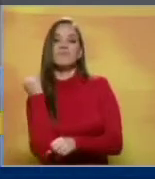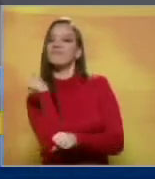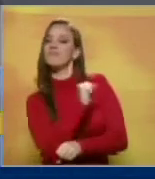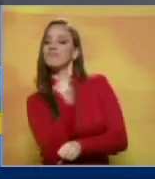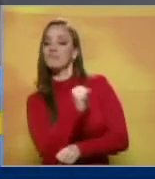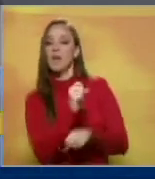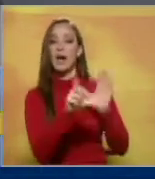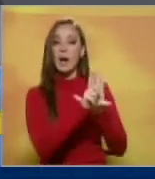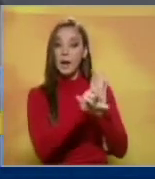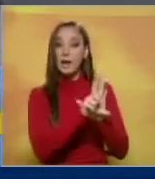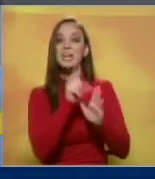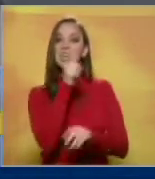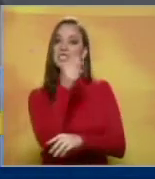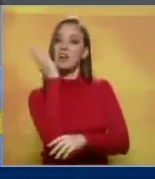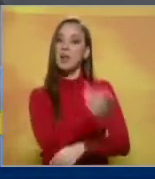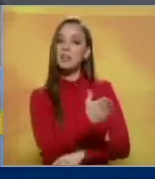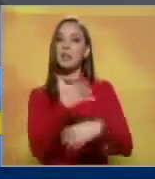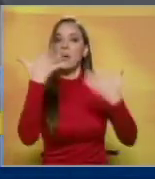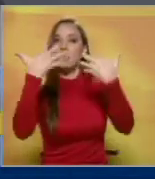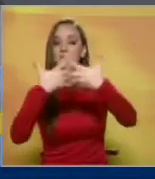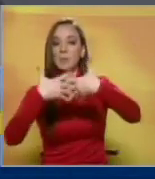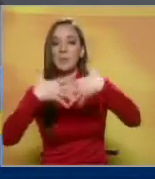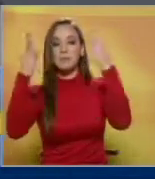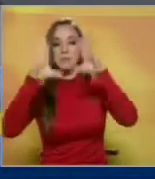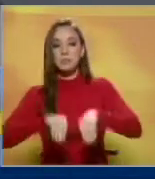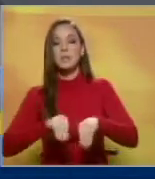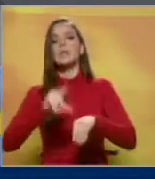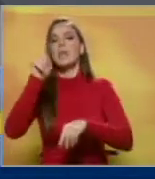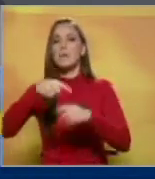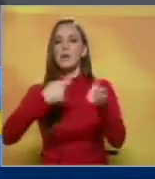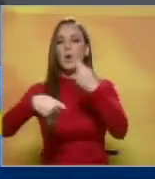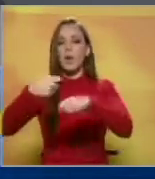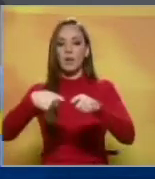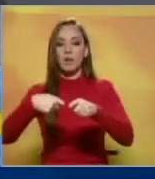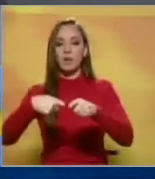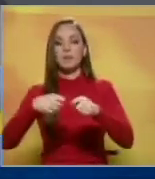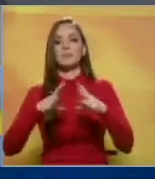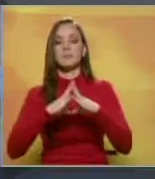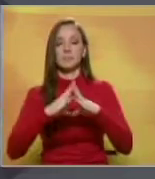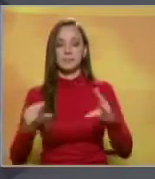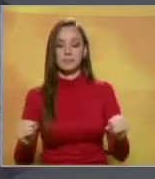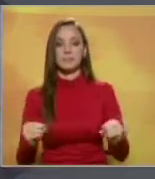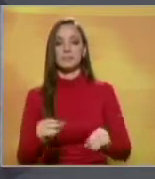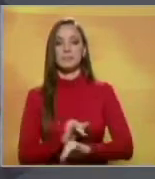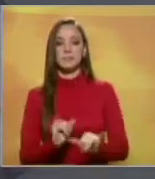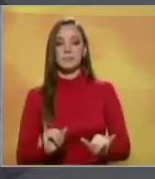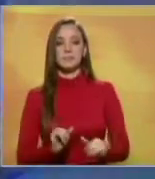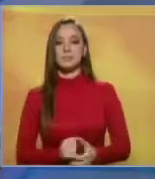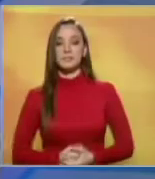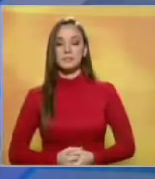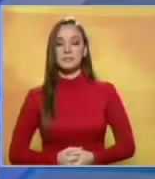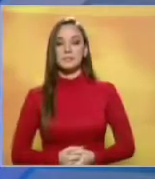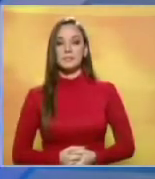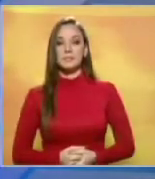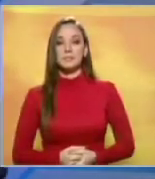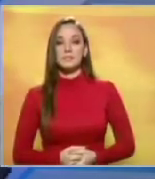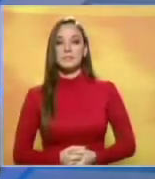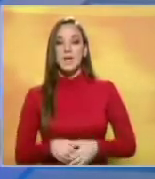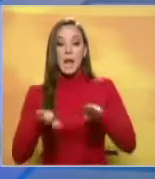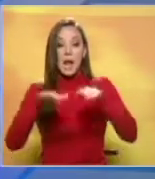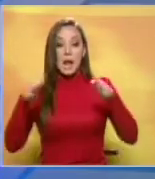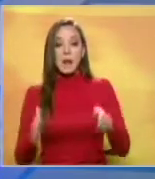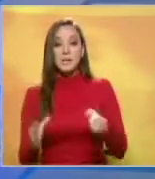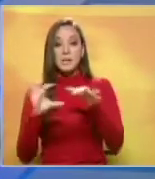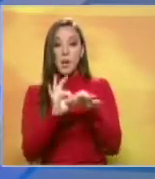suspensión del registro único de personas que desarrollan actividades económicas posee lonardo nava noticiero venevisión la mesa de la